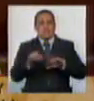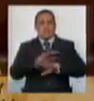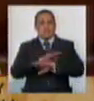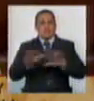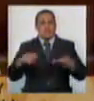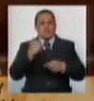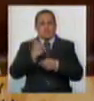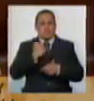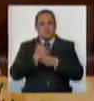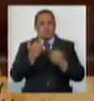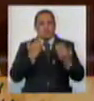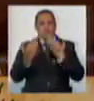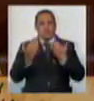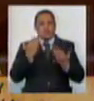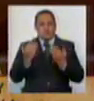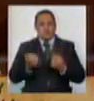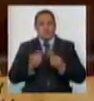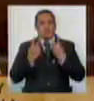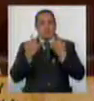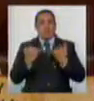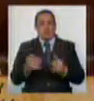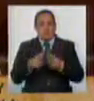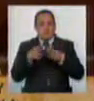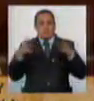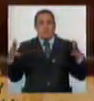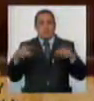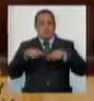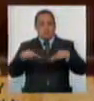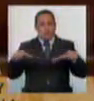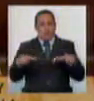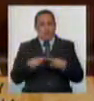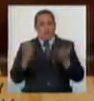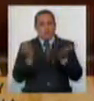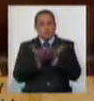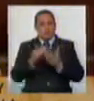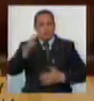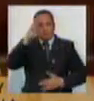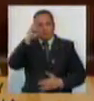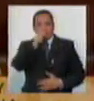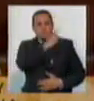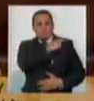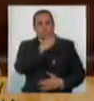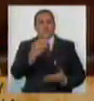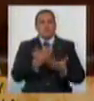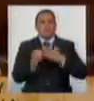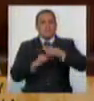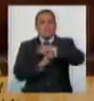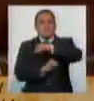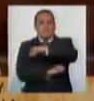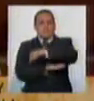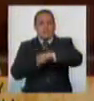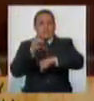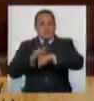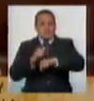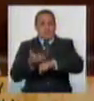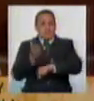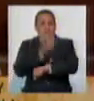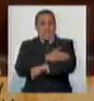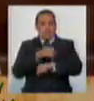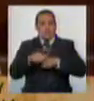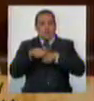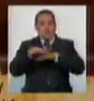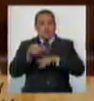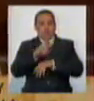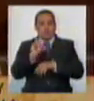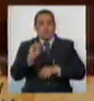culminaremos las obras de modernización y ampliación de la Escuela de Suboficiales de Puente Piedra y antes de julio del